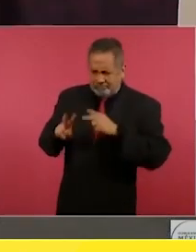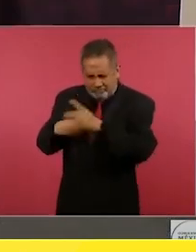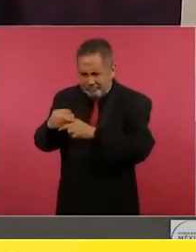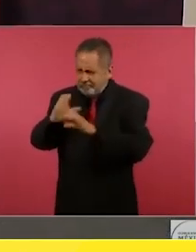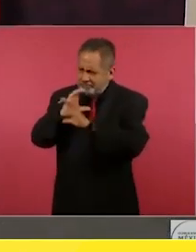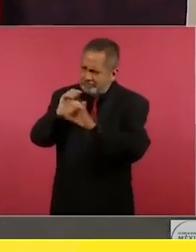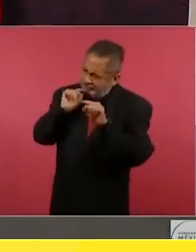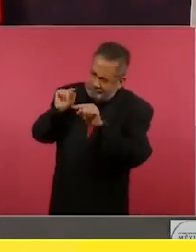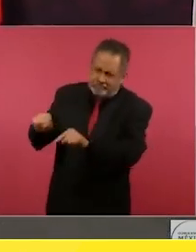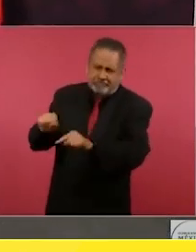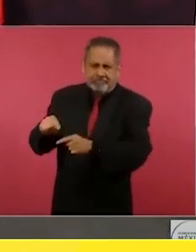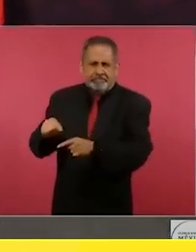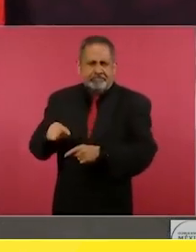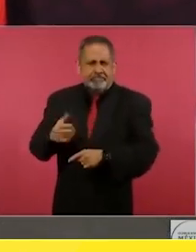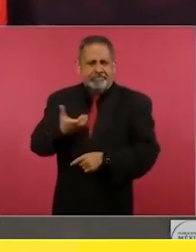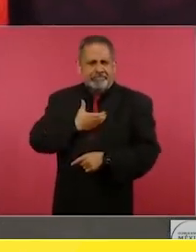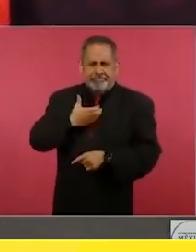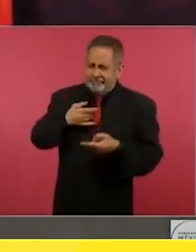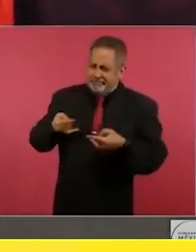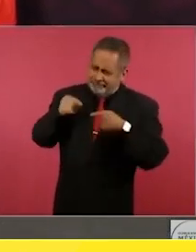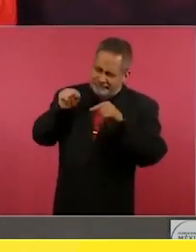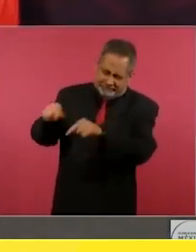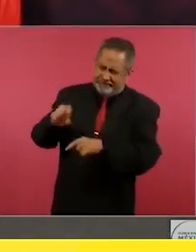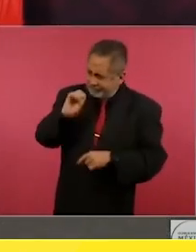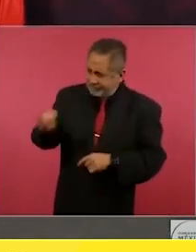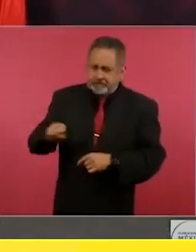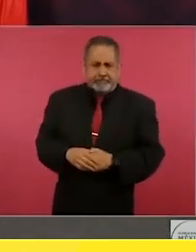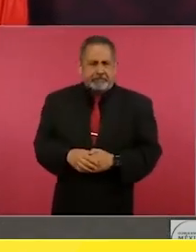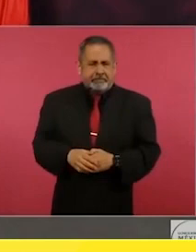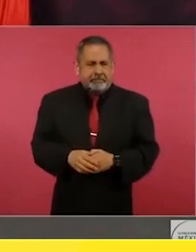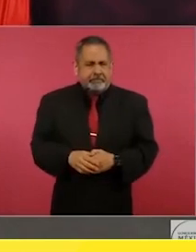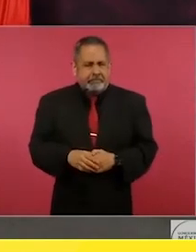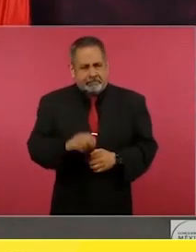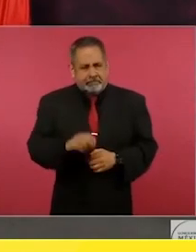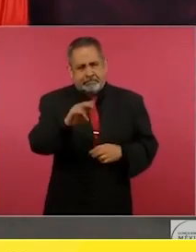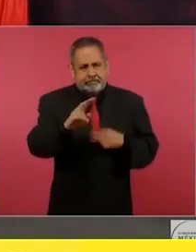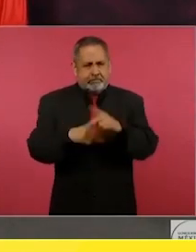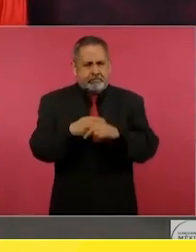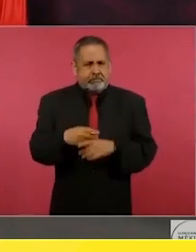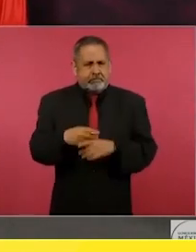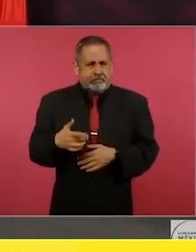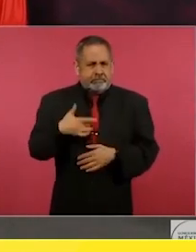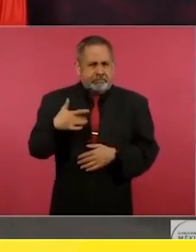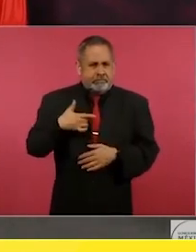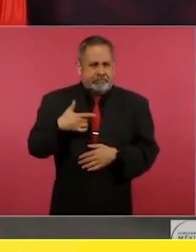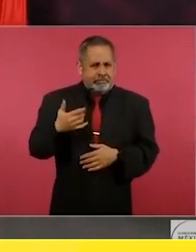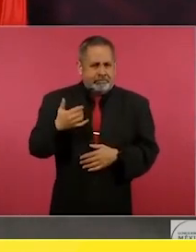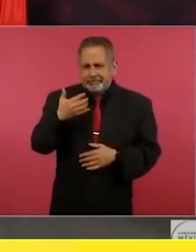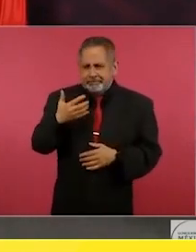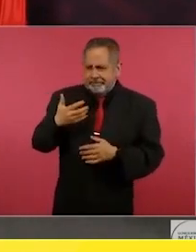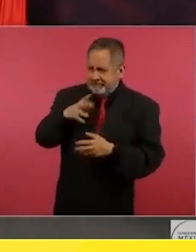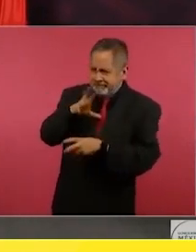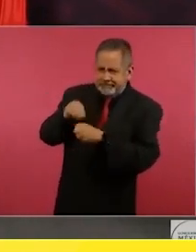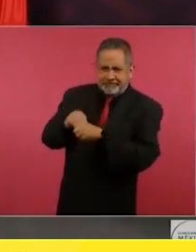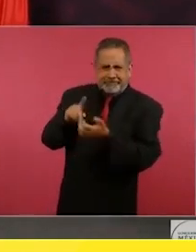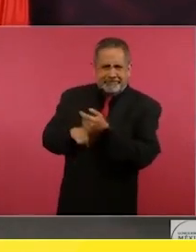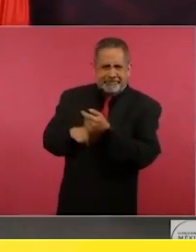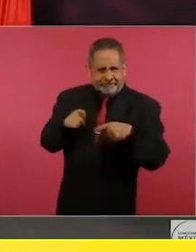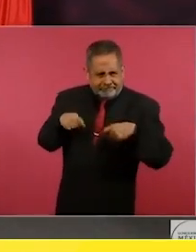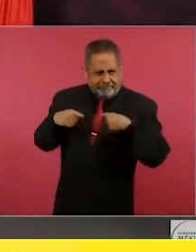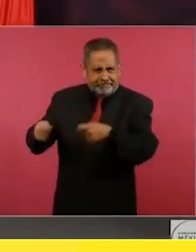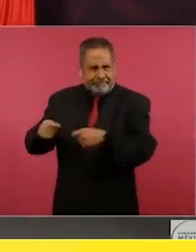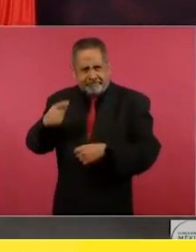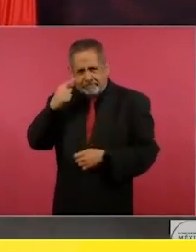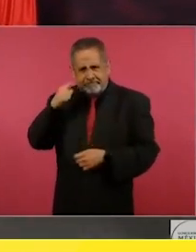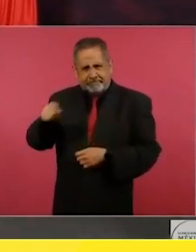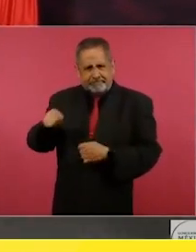asignación presupuestaria original, cómo se han finalmente utilizado estos recursos para proyectos emblemáticos del gobierno federal, como insisto, el tema